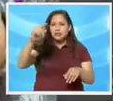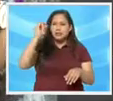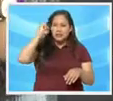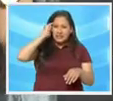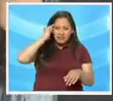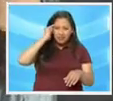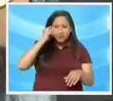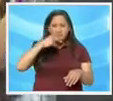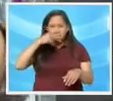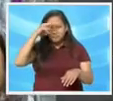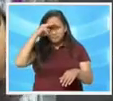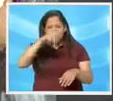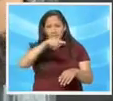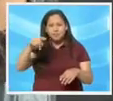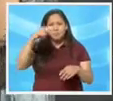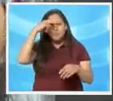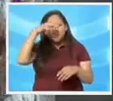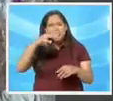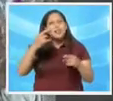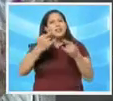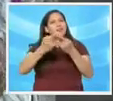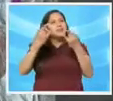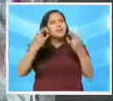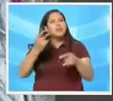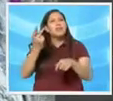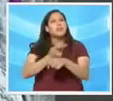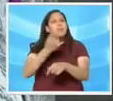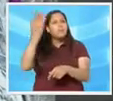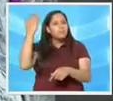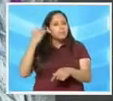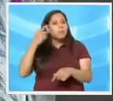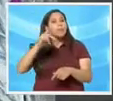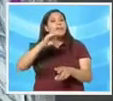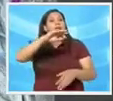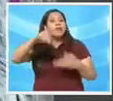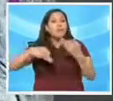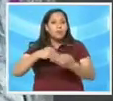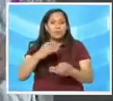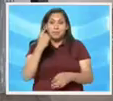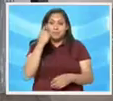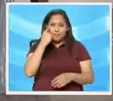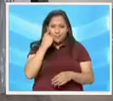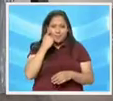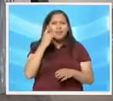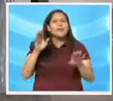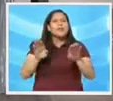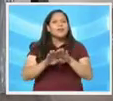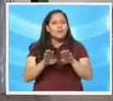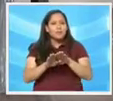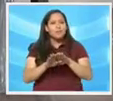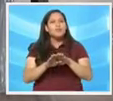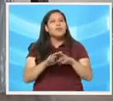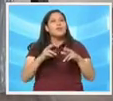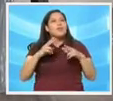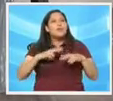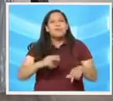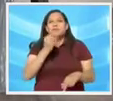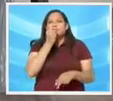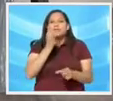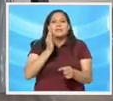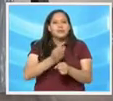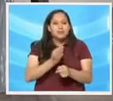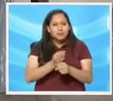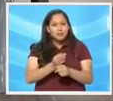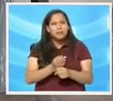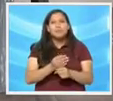los mexicanos, nuestra historia, nuestro pasado, pero todo, fíjate, Norberto, Sí. a través del humor, a través